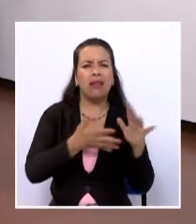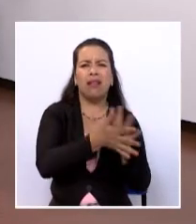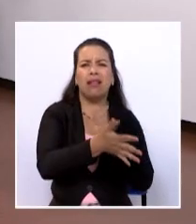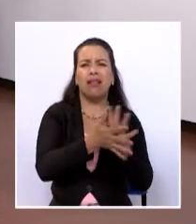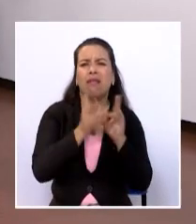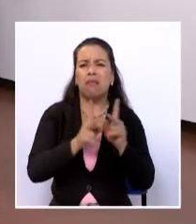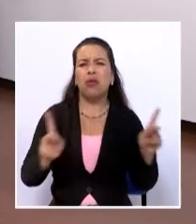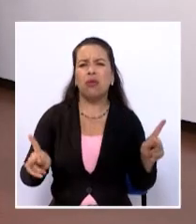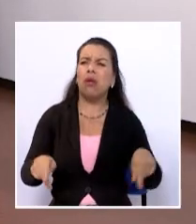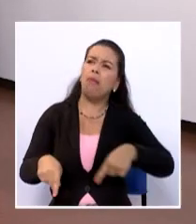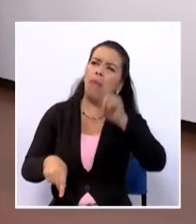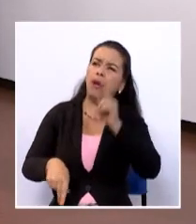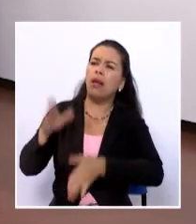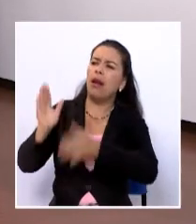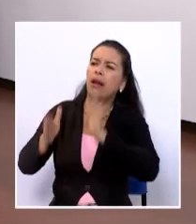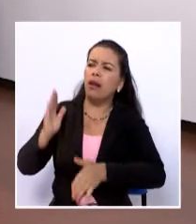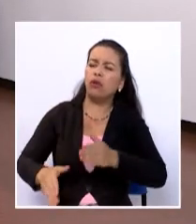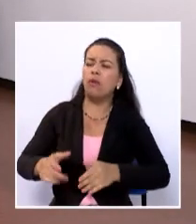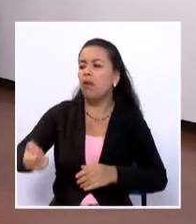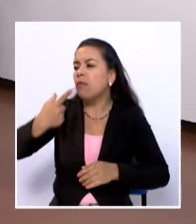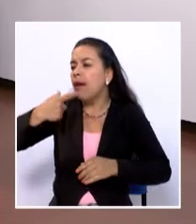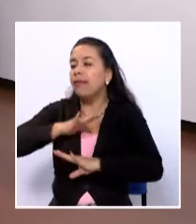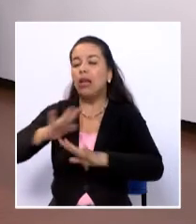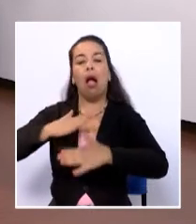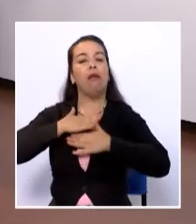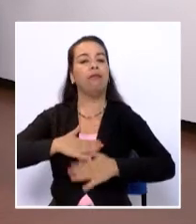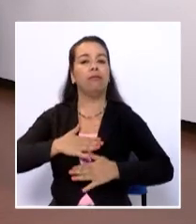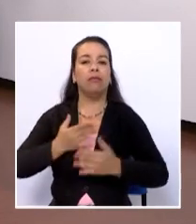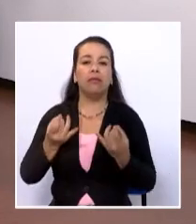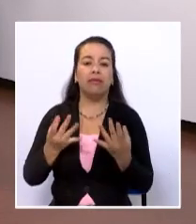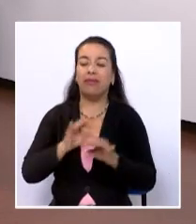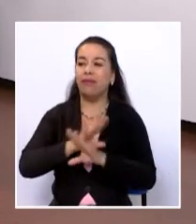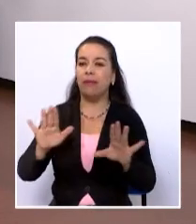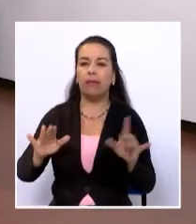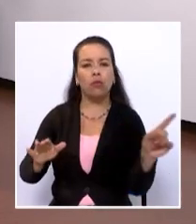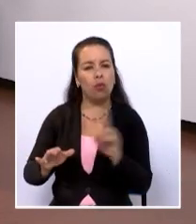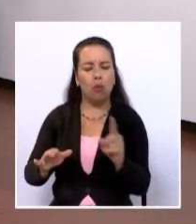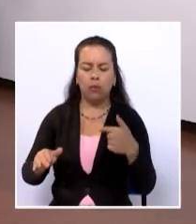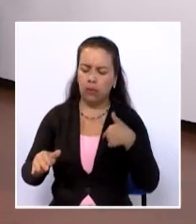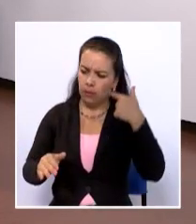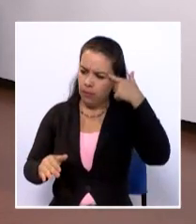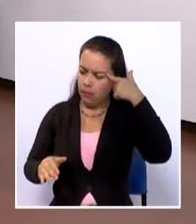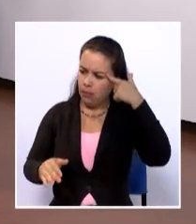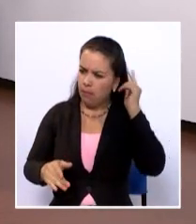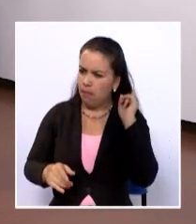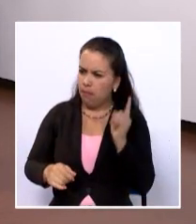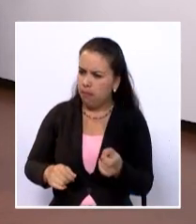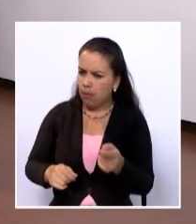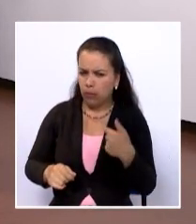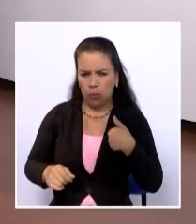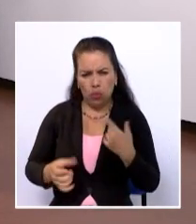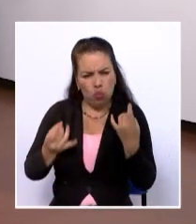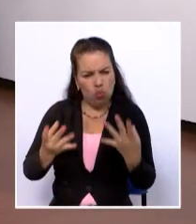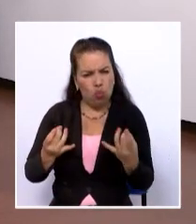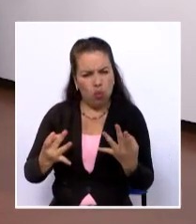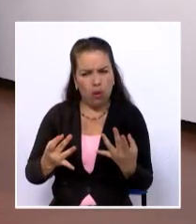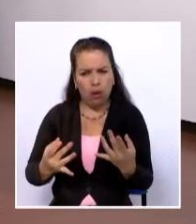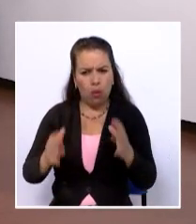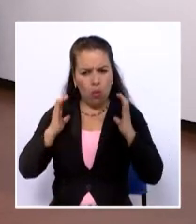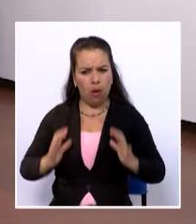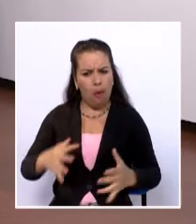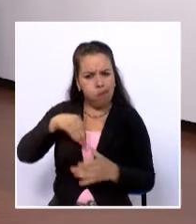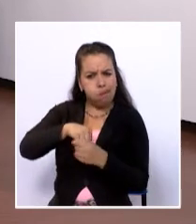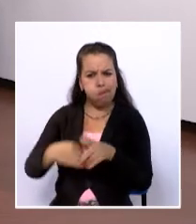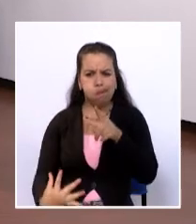personas vayan a que las joven oa tomarse un medicamento para el dolor sino realmente cuestionarnos por qué está este dolor acá que está sucediendo